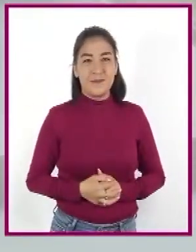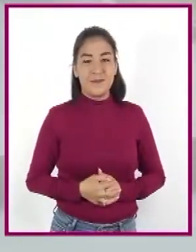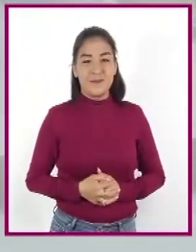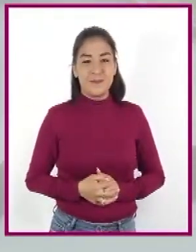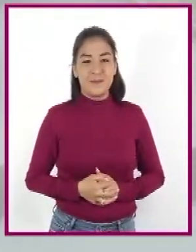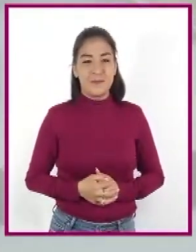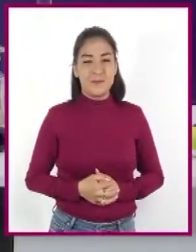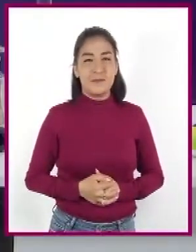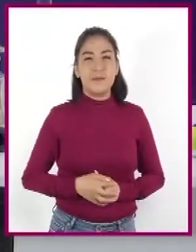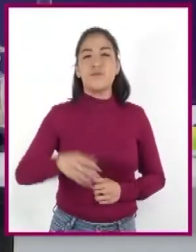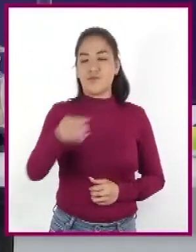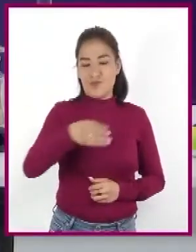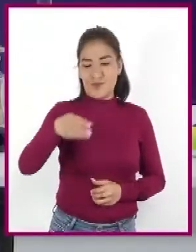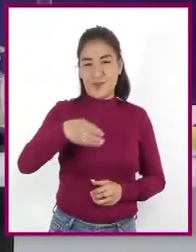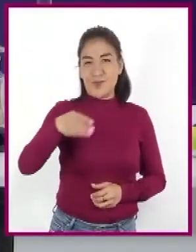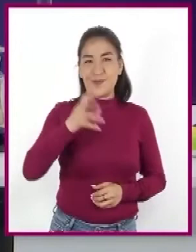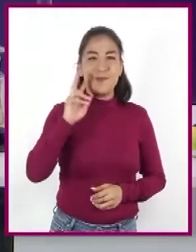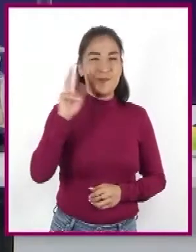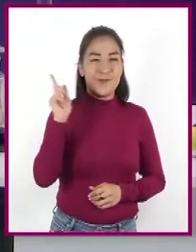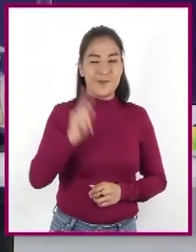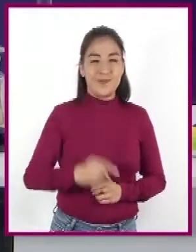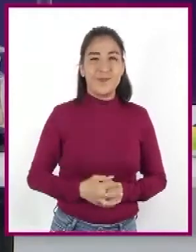Y vamos a agitarla.